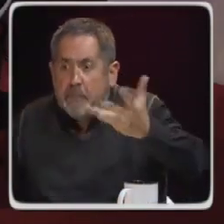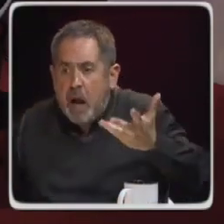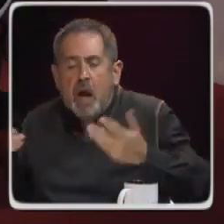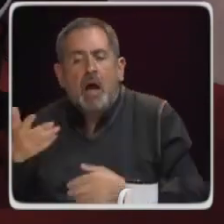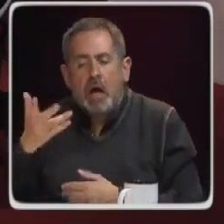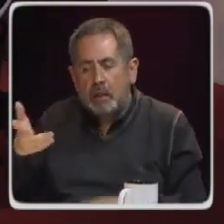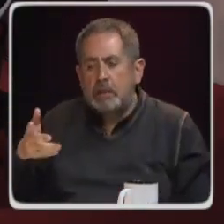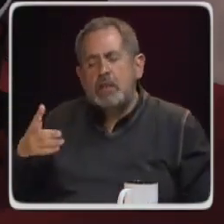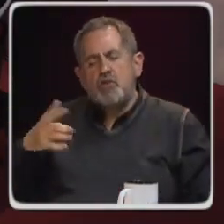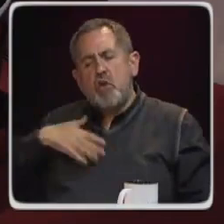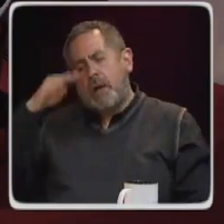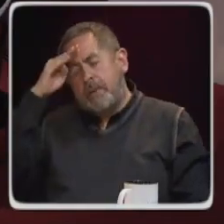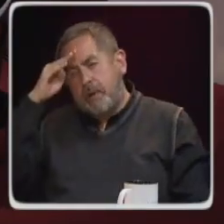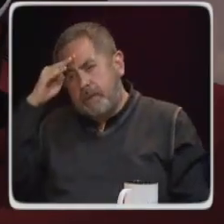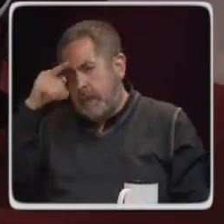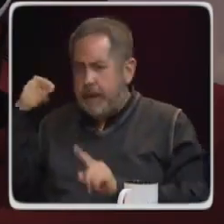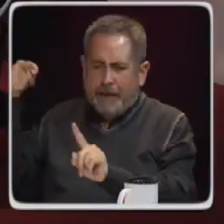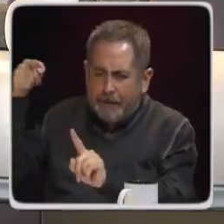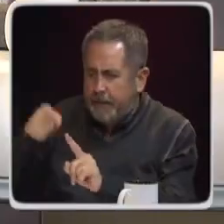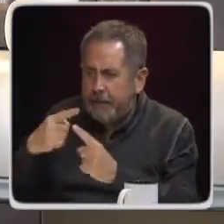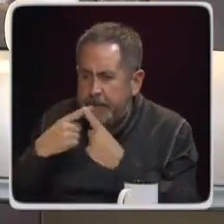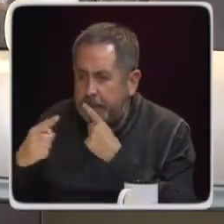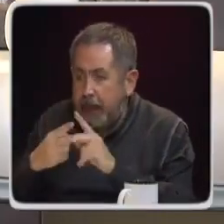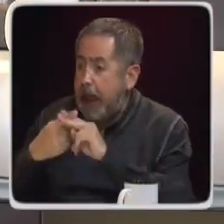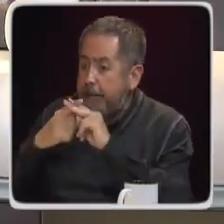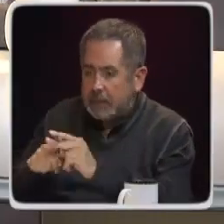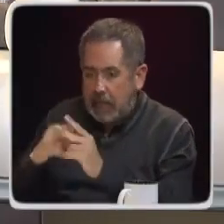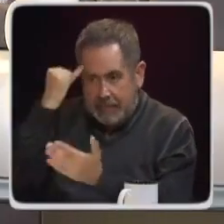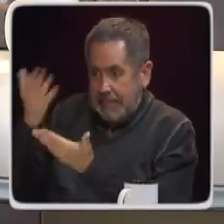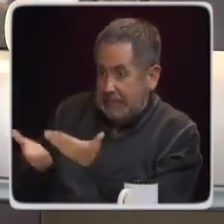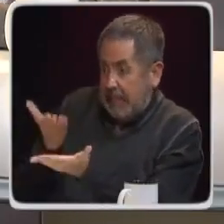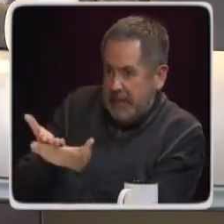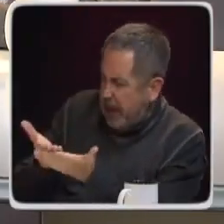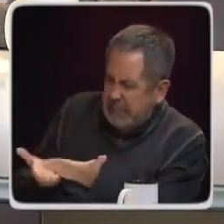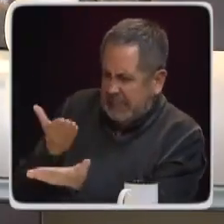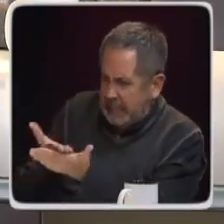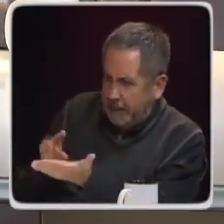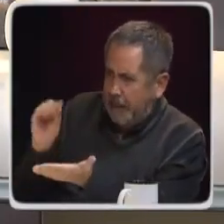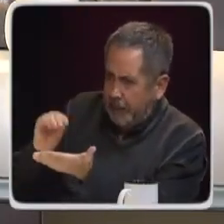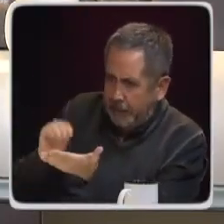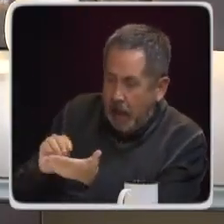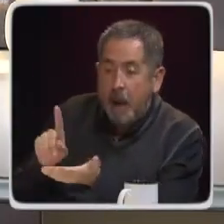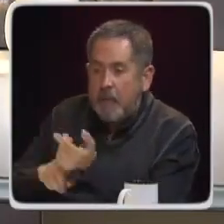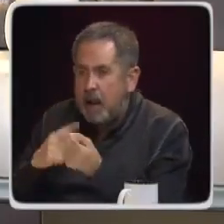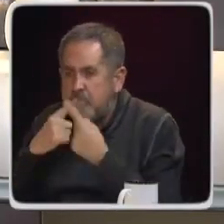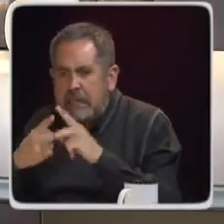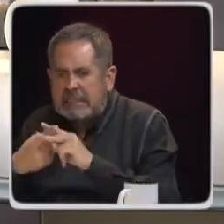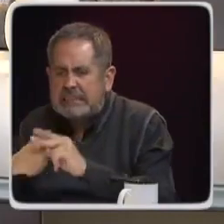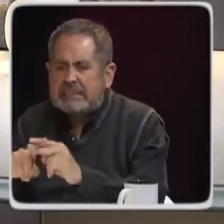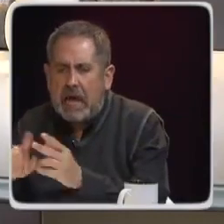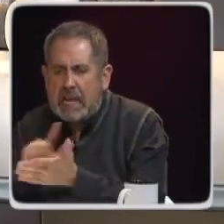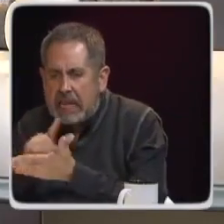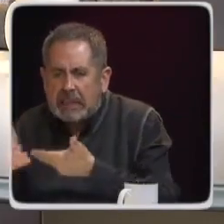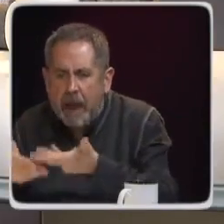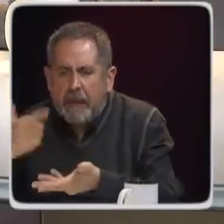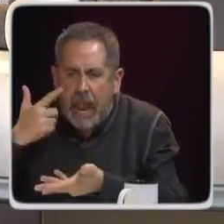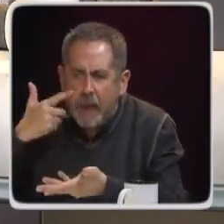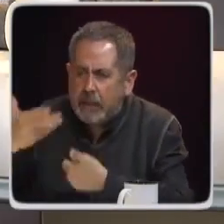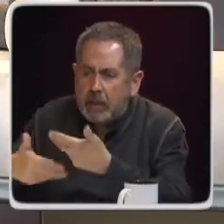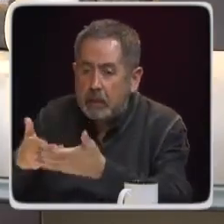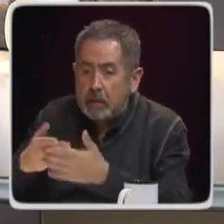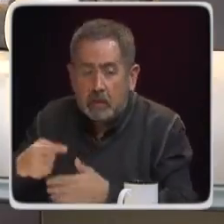través del español escrito y no había accesibilidad. Para mí fue difícil escribir el español,